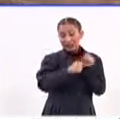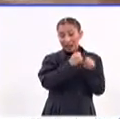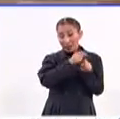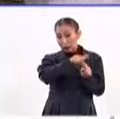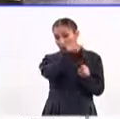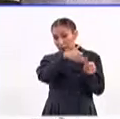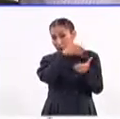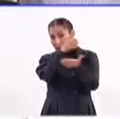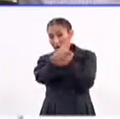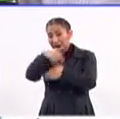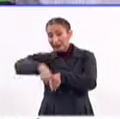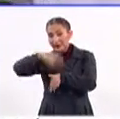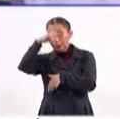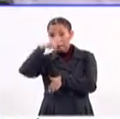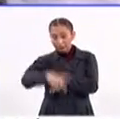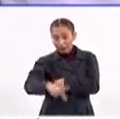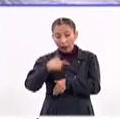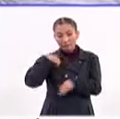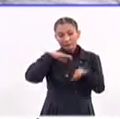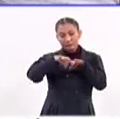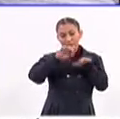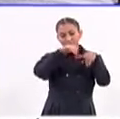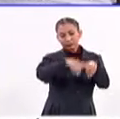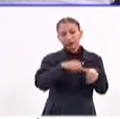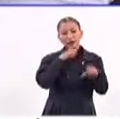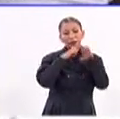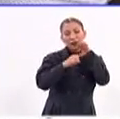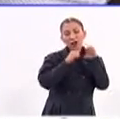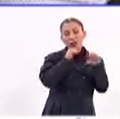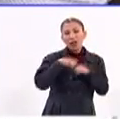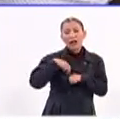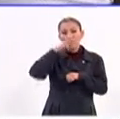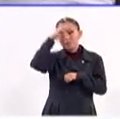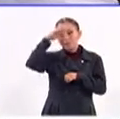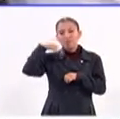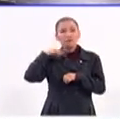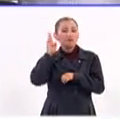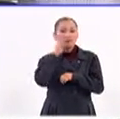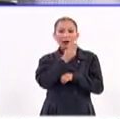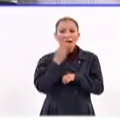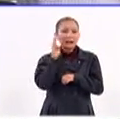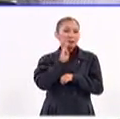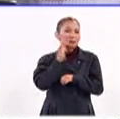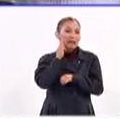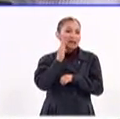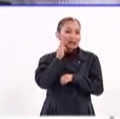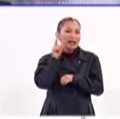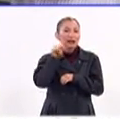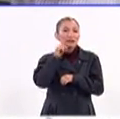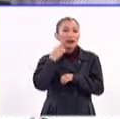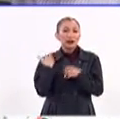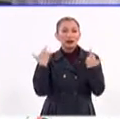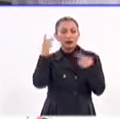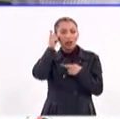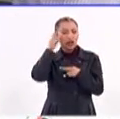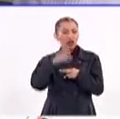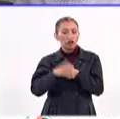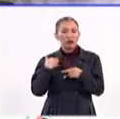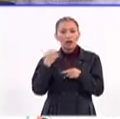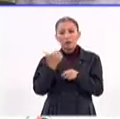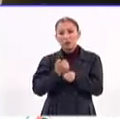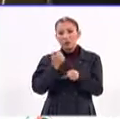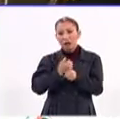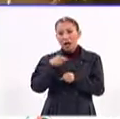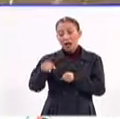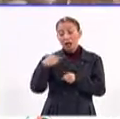años después, llegó a México. Trabajó como periodista en Mazatlán y fue director de la Escuela Superior Primaria en Tepic. Durante